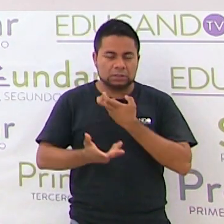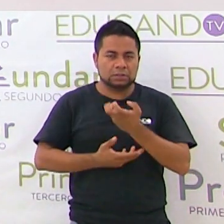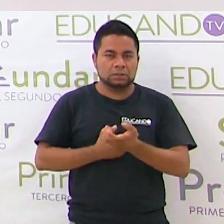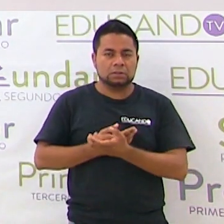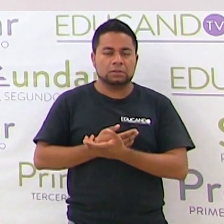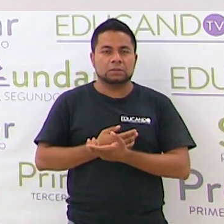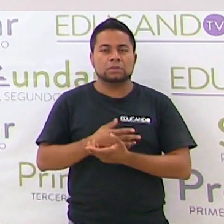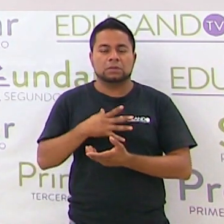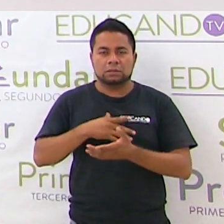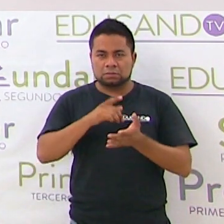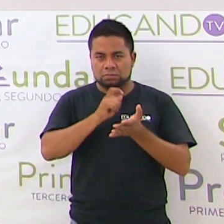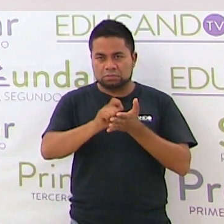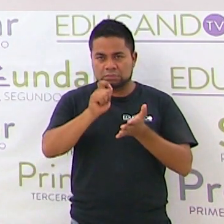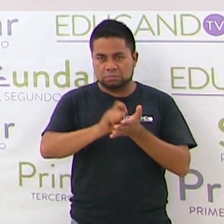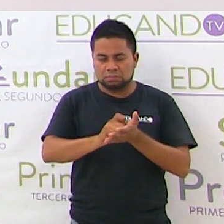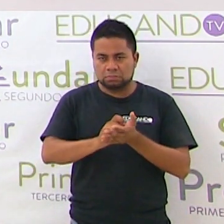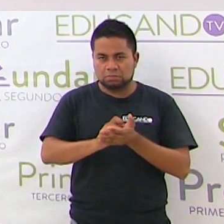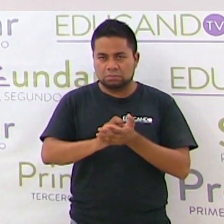lo escribieron